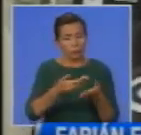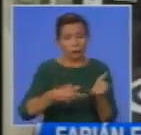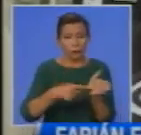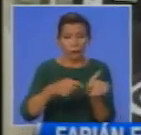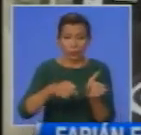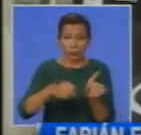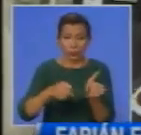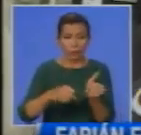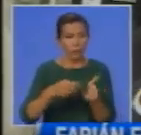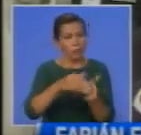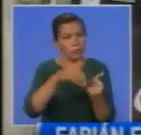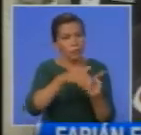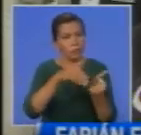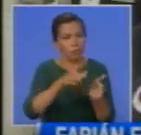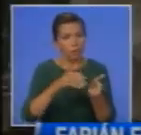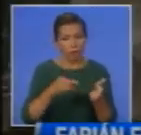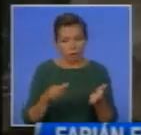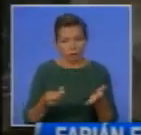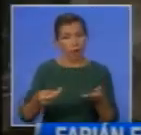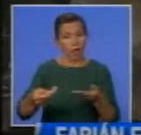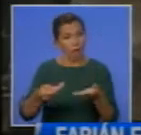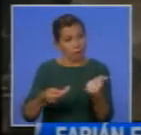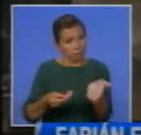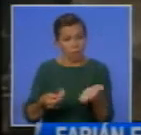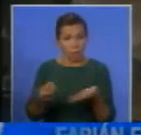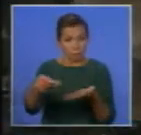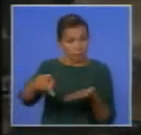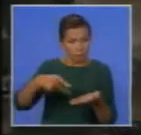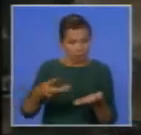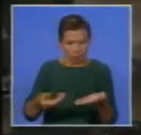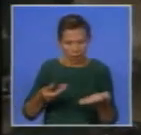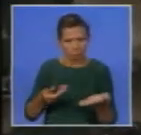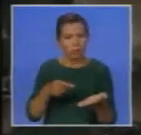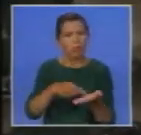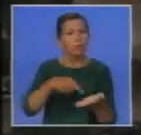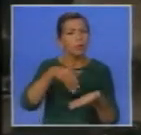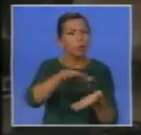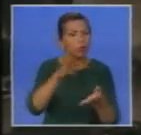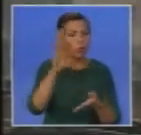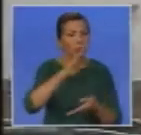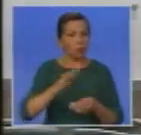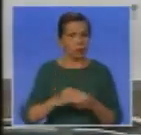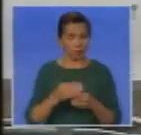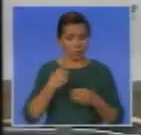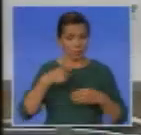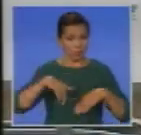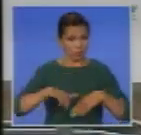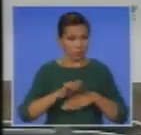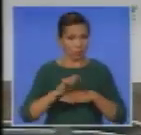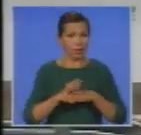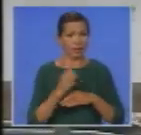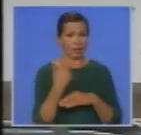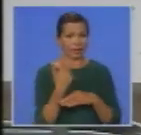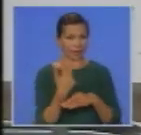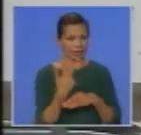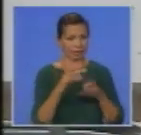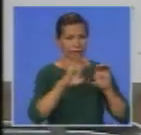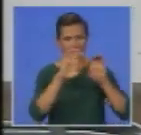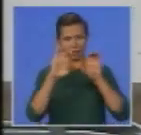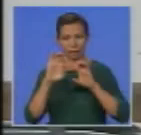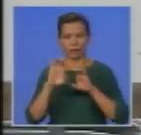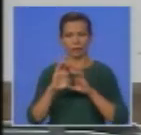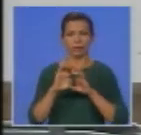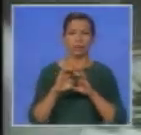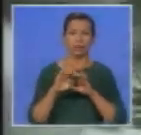aparentemente lícita para la recepción de dineros. En lo que va del año, tres empresas supuestamente dedicadas a la exportación de productos a Venezuela